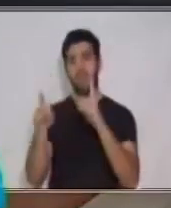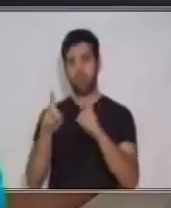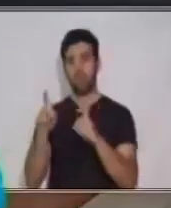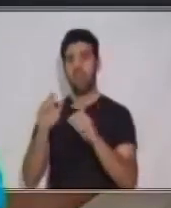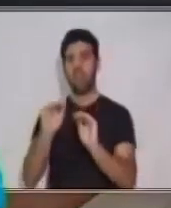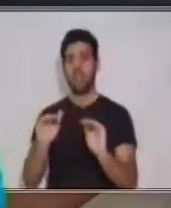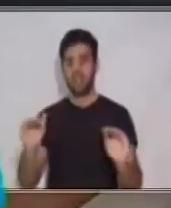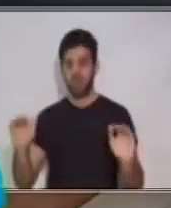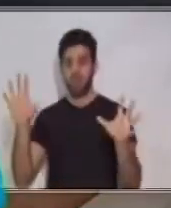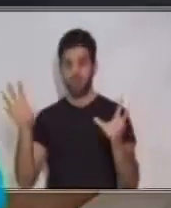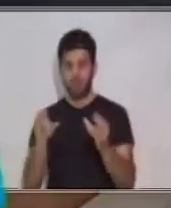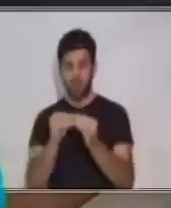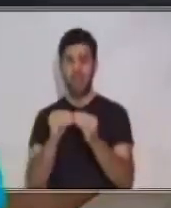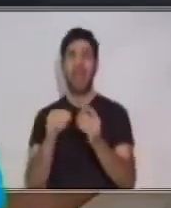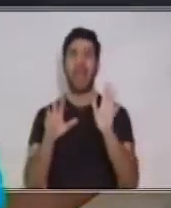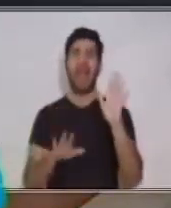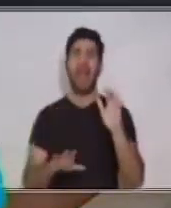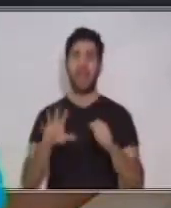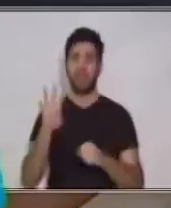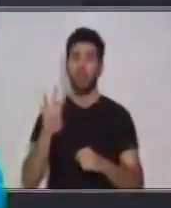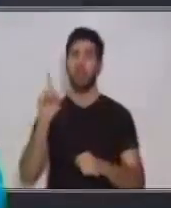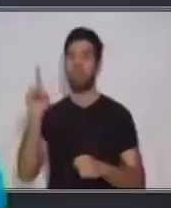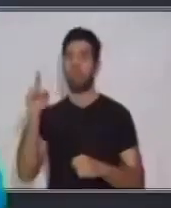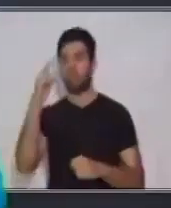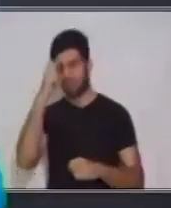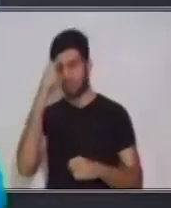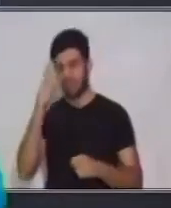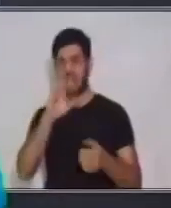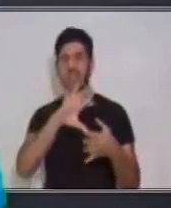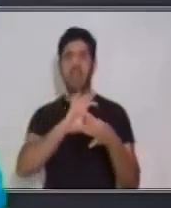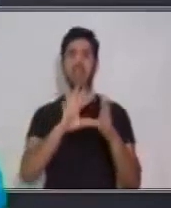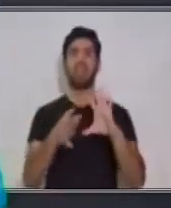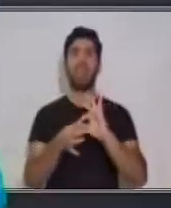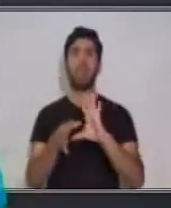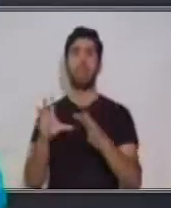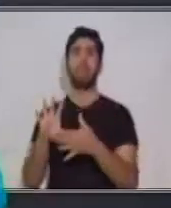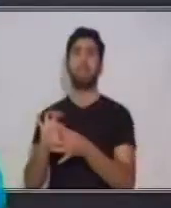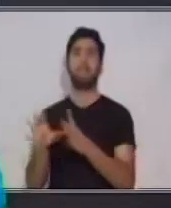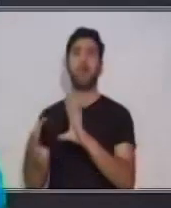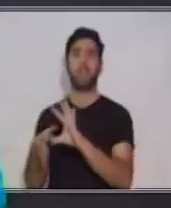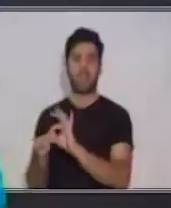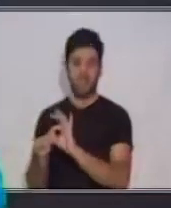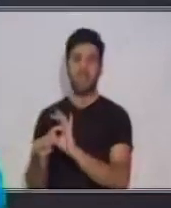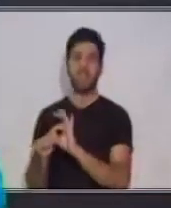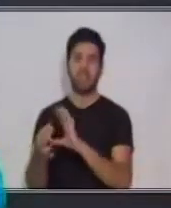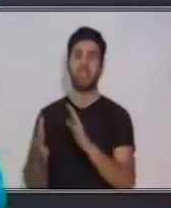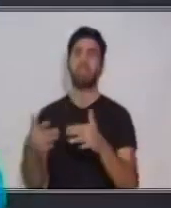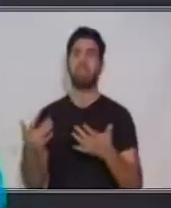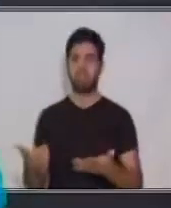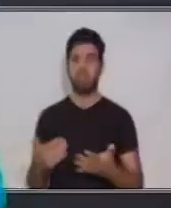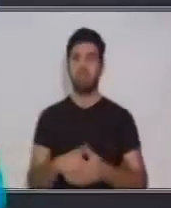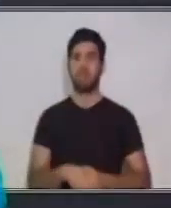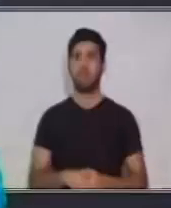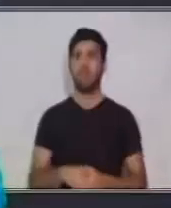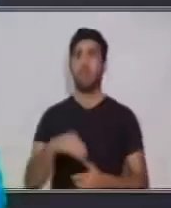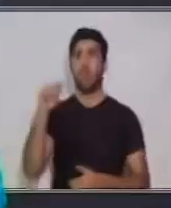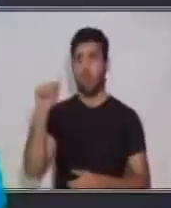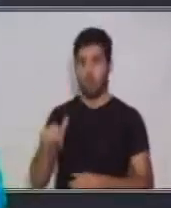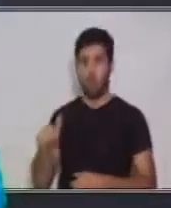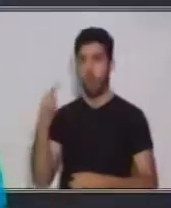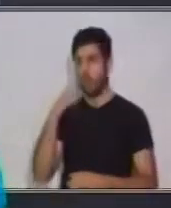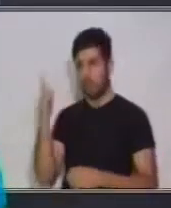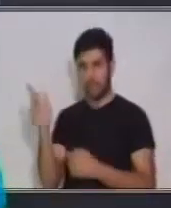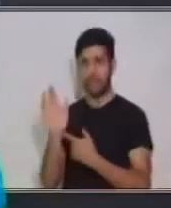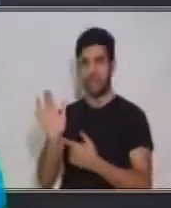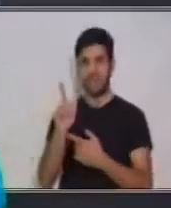preguntamos, ¿cuáles deportes prefieres? Esta tabla que vamos a hacer el día de hoy es un poco distinta a